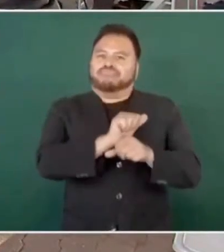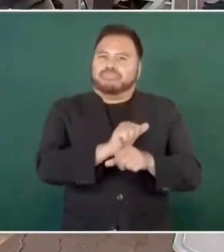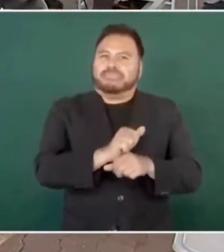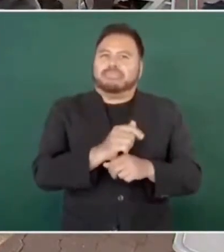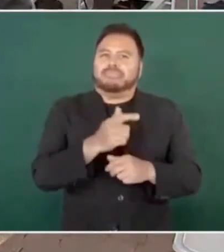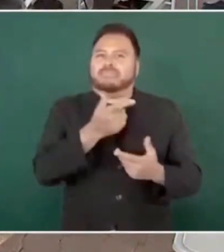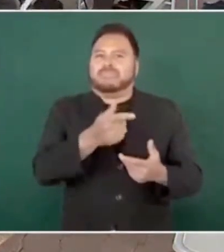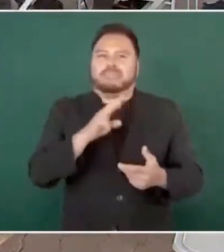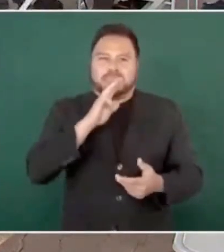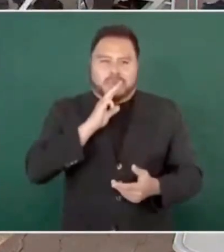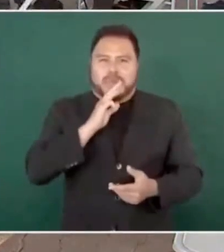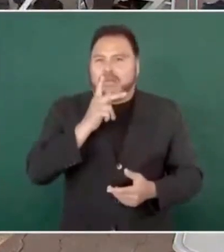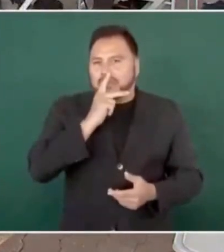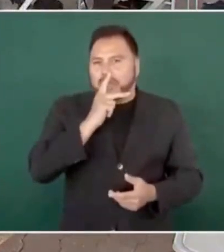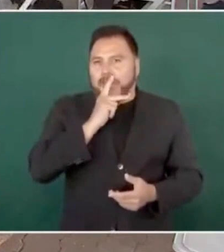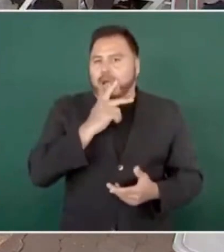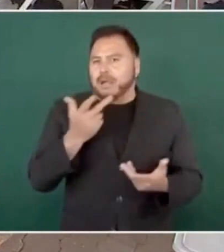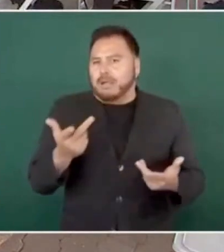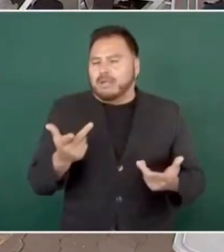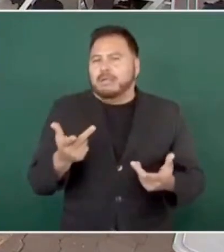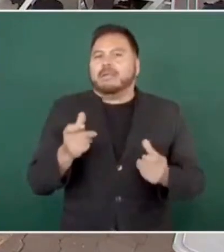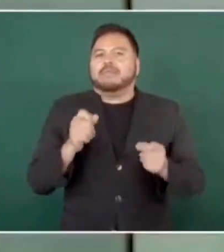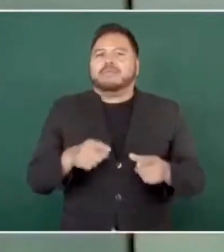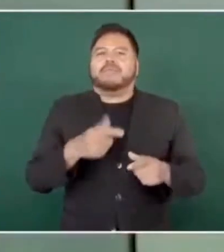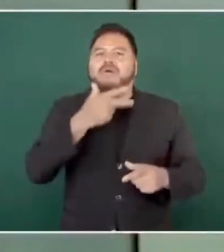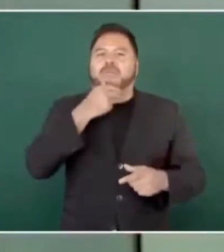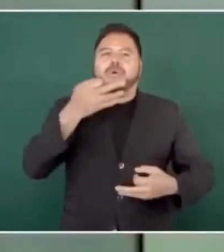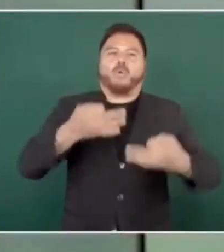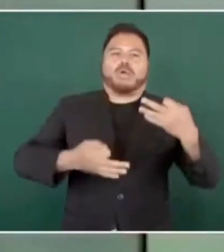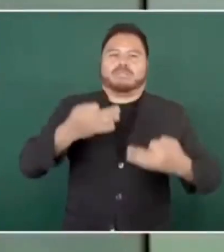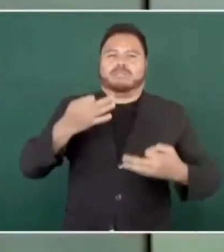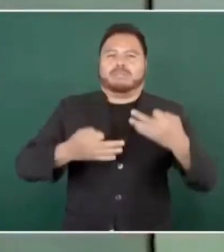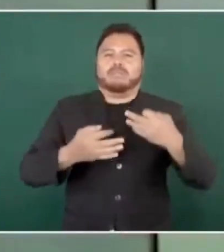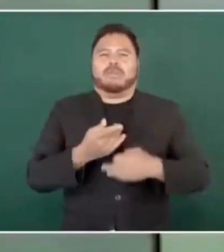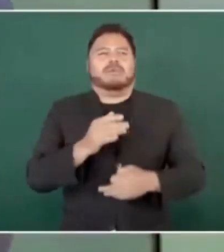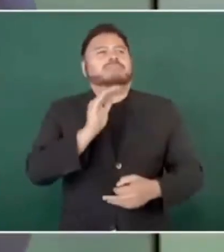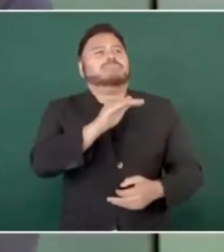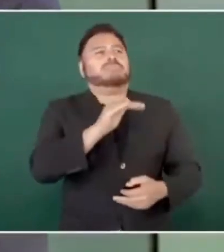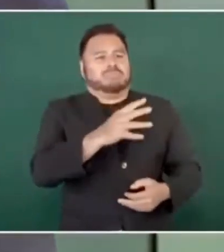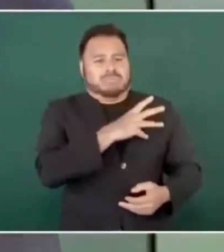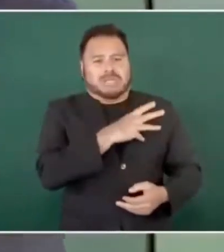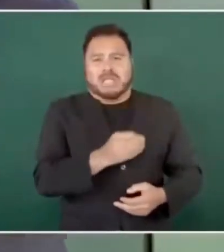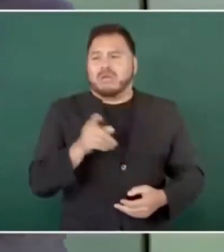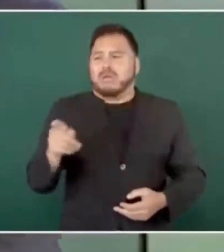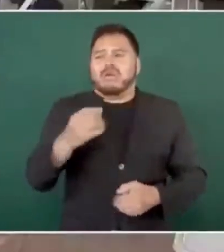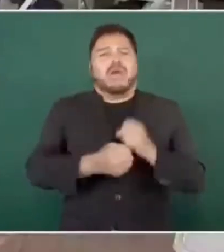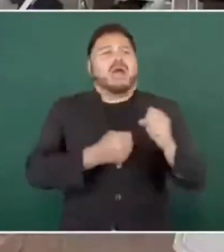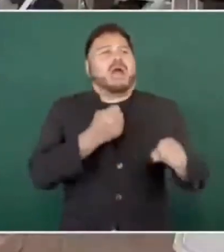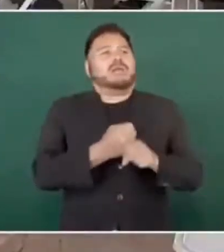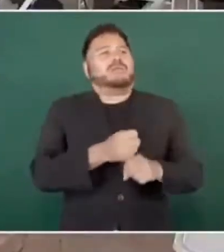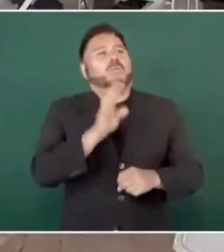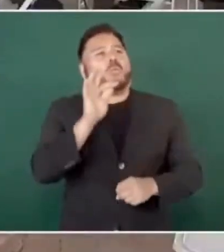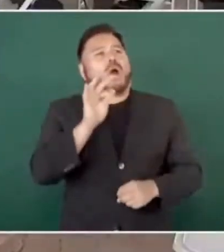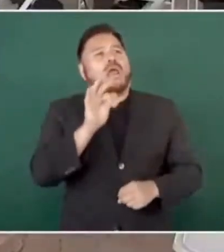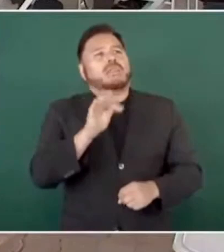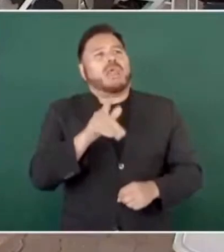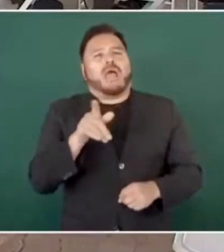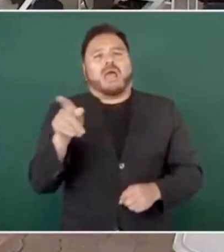una mamá, un papá, a un juez a denunciar a un hijo porque había cumplido 40 años